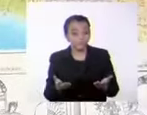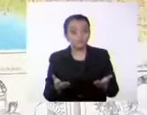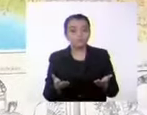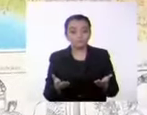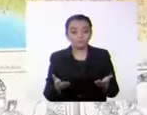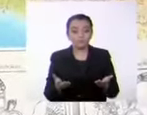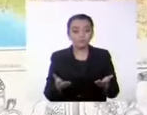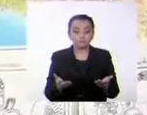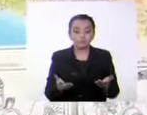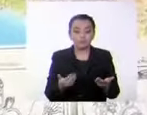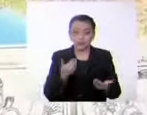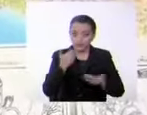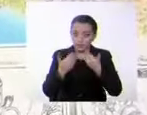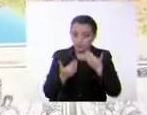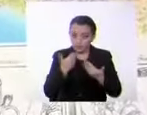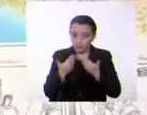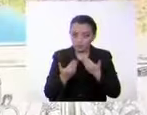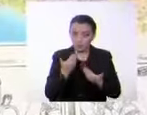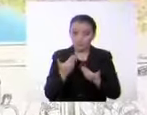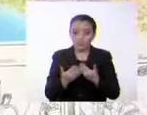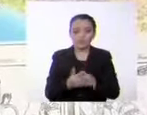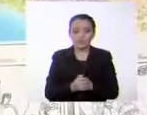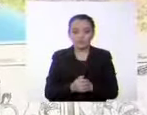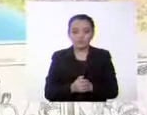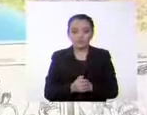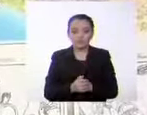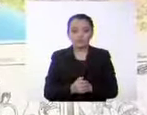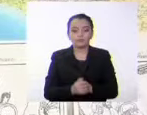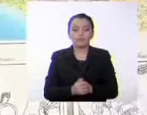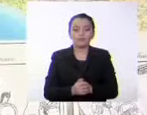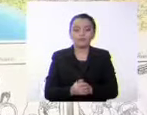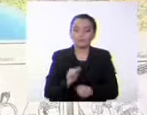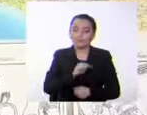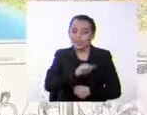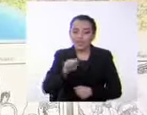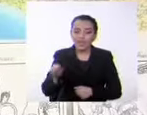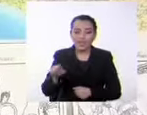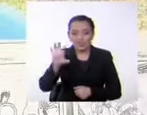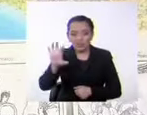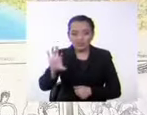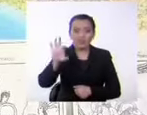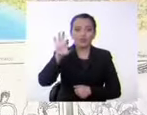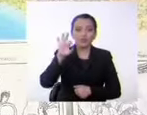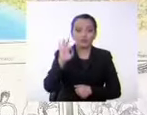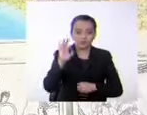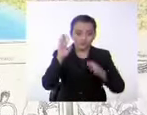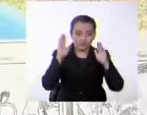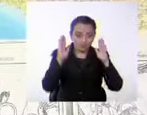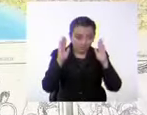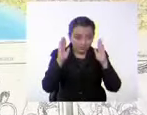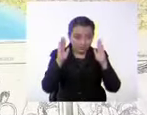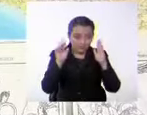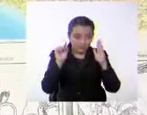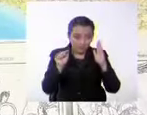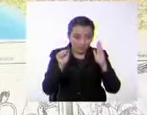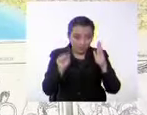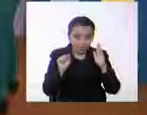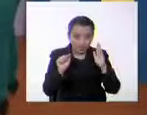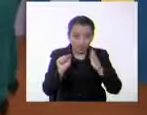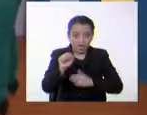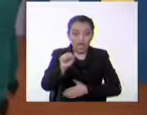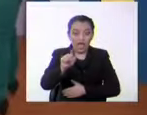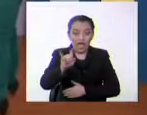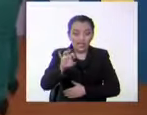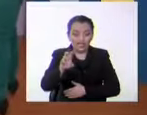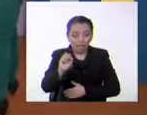y decías acerca de los señores de Cuscatlán, decirte que cuando ellos se encontraron precisamente en Ateus, ¿verdad?, que llegaron